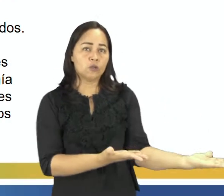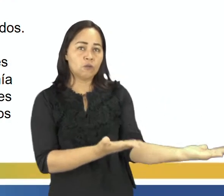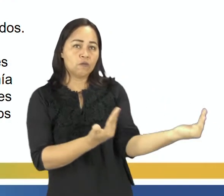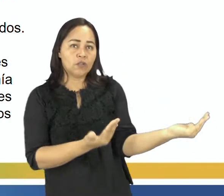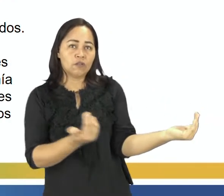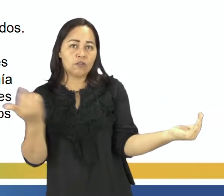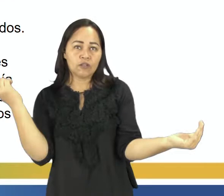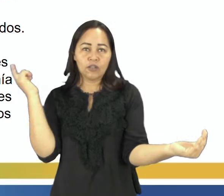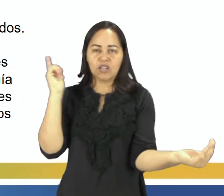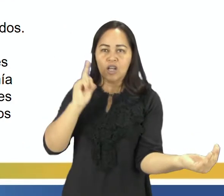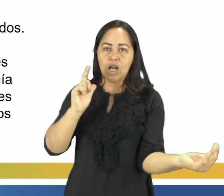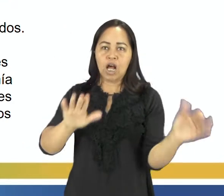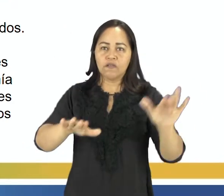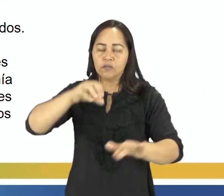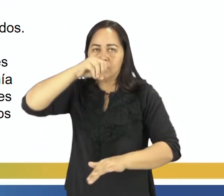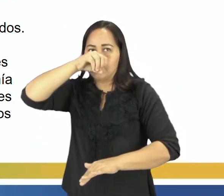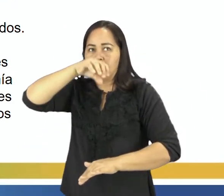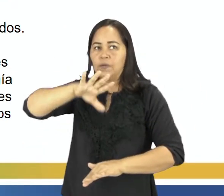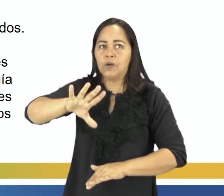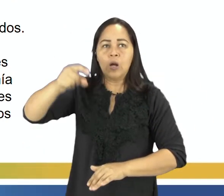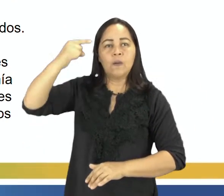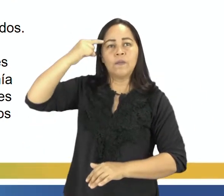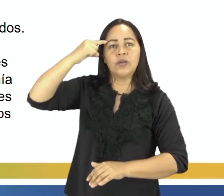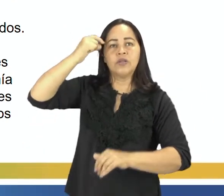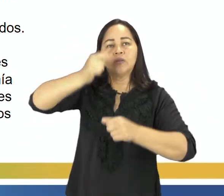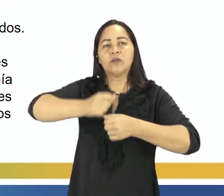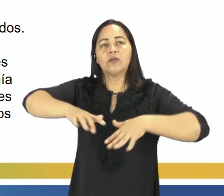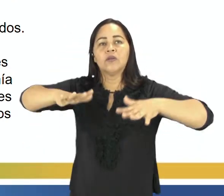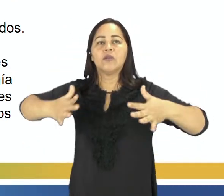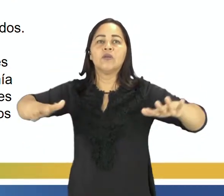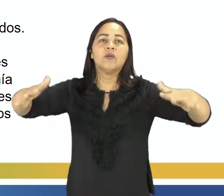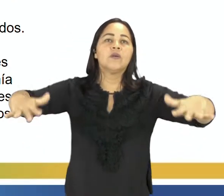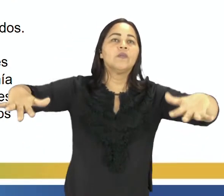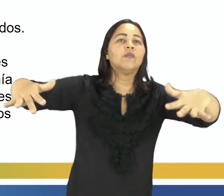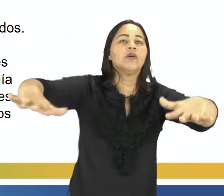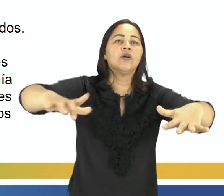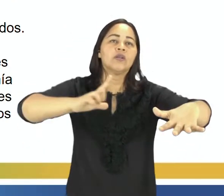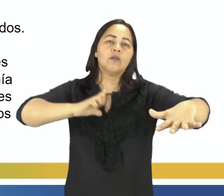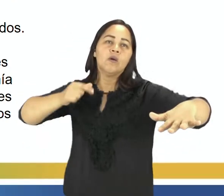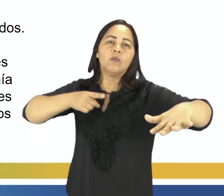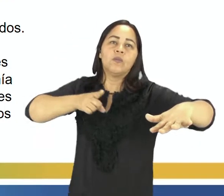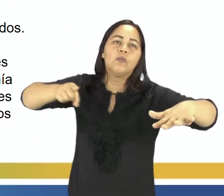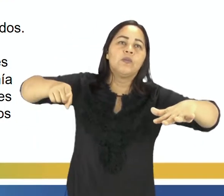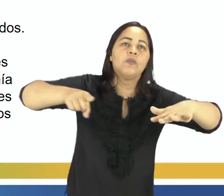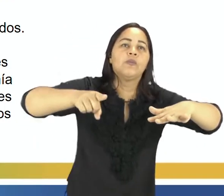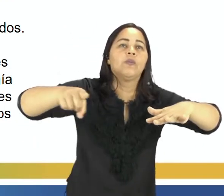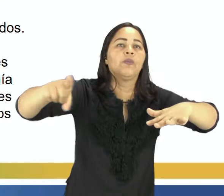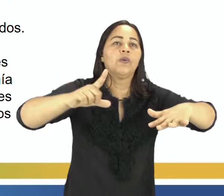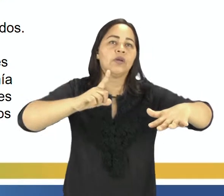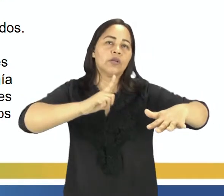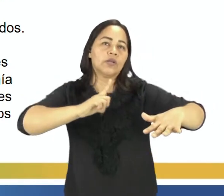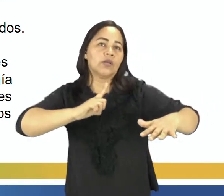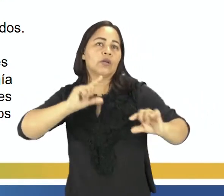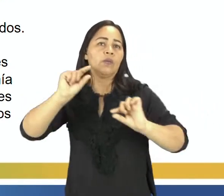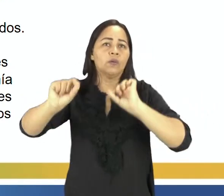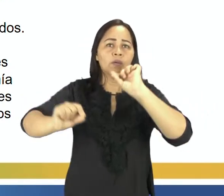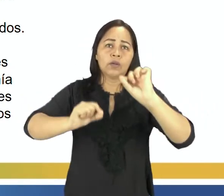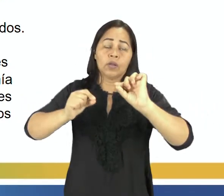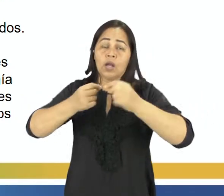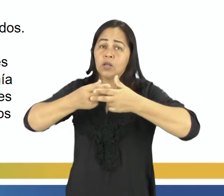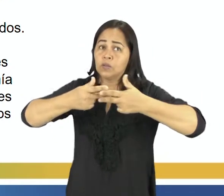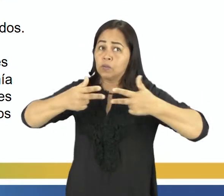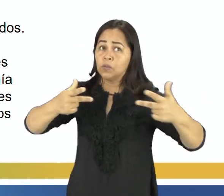y arrogante. Pienso en el mar, quizás porque en mi oído siento el tropel bravio de las